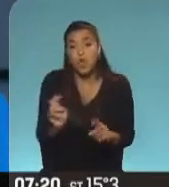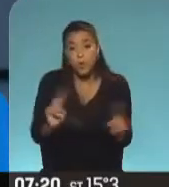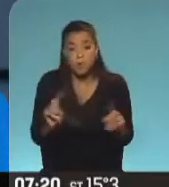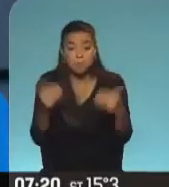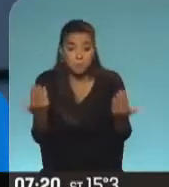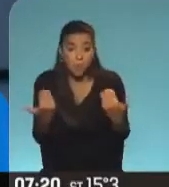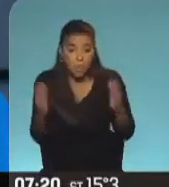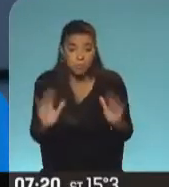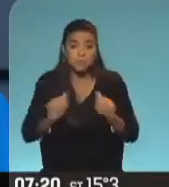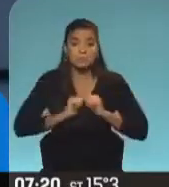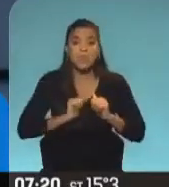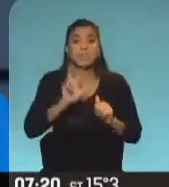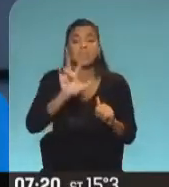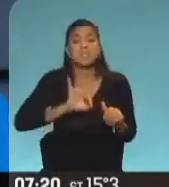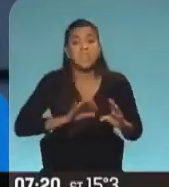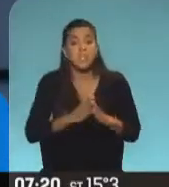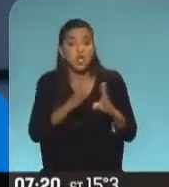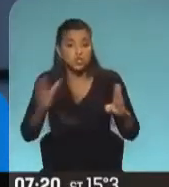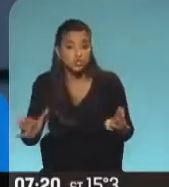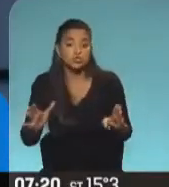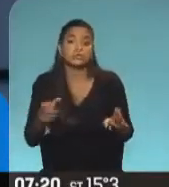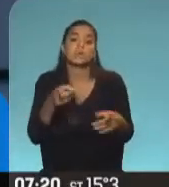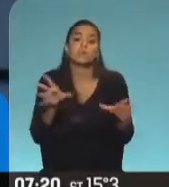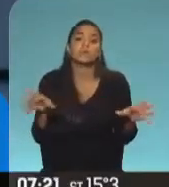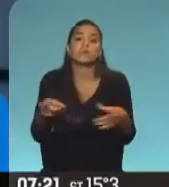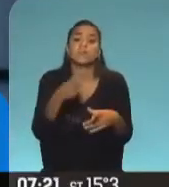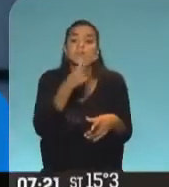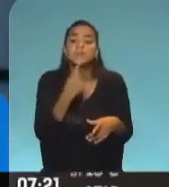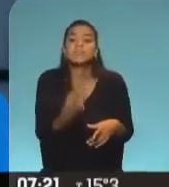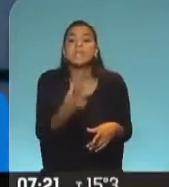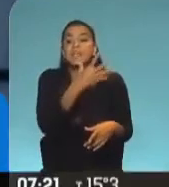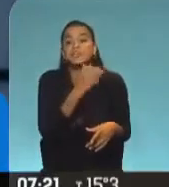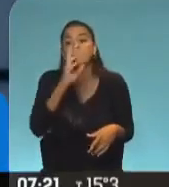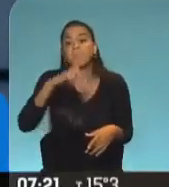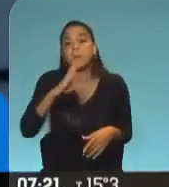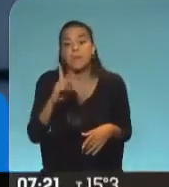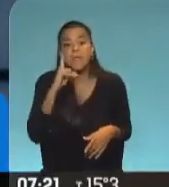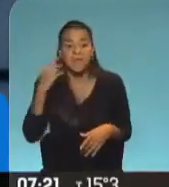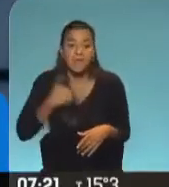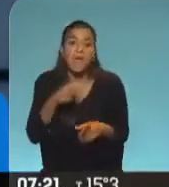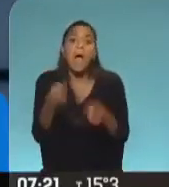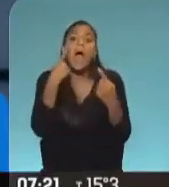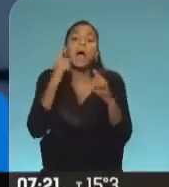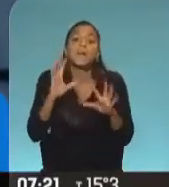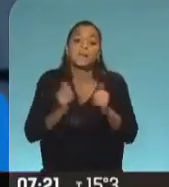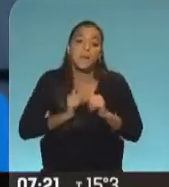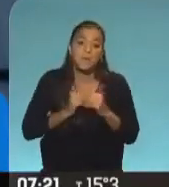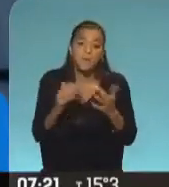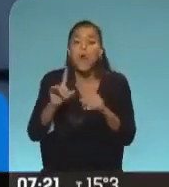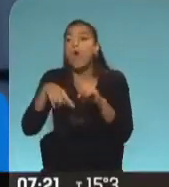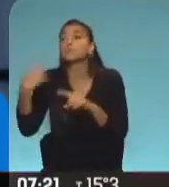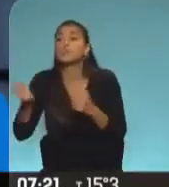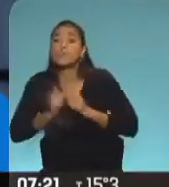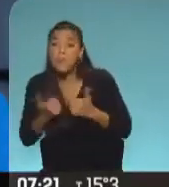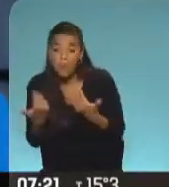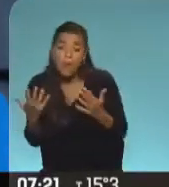entonces podemos esperar 3 años, ya dijimos. BlackRock equivale a 14 PBI argentinos. Claro, ellos pueden esperar, hay que ver el resto. El resto también puede esperar, ¿no? Bueno,